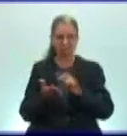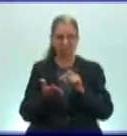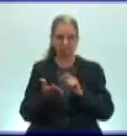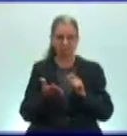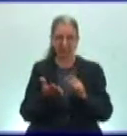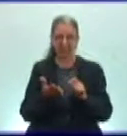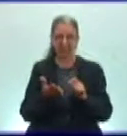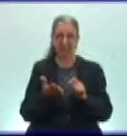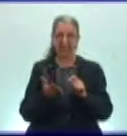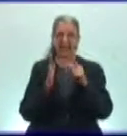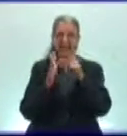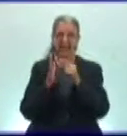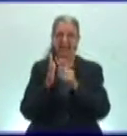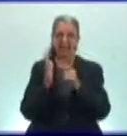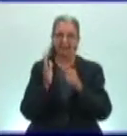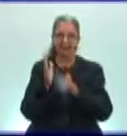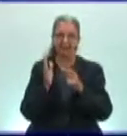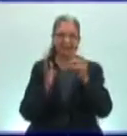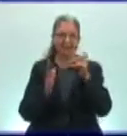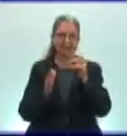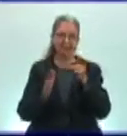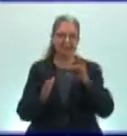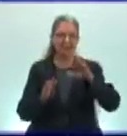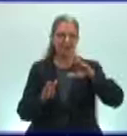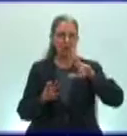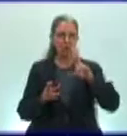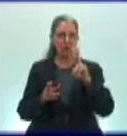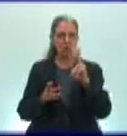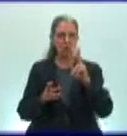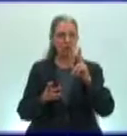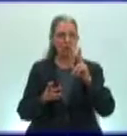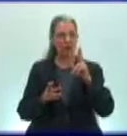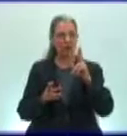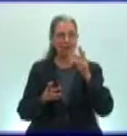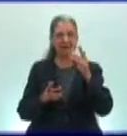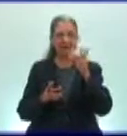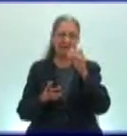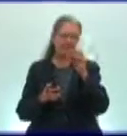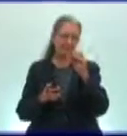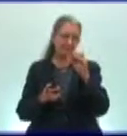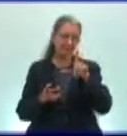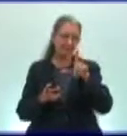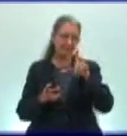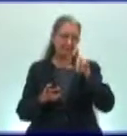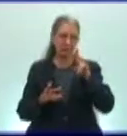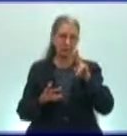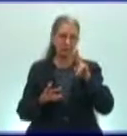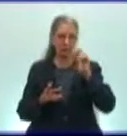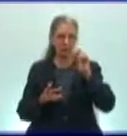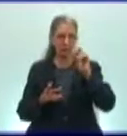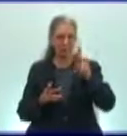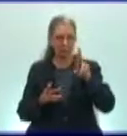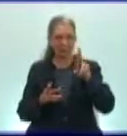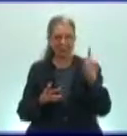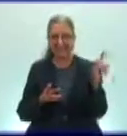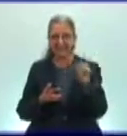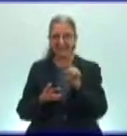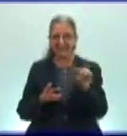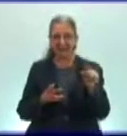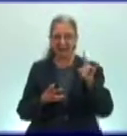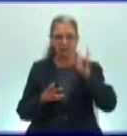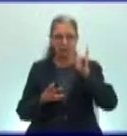El elemento químico flúor tiene número atómico Z igual 9. De dicho elemento